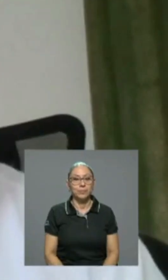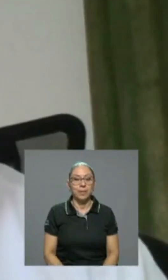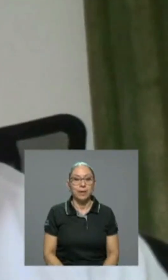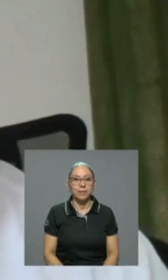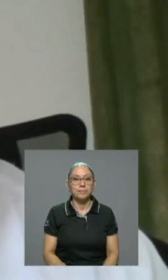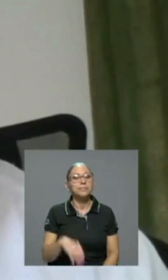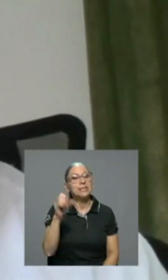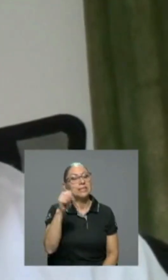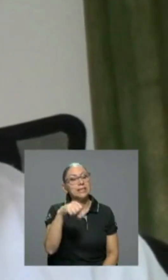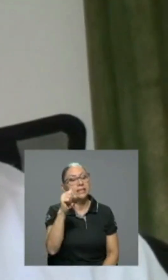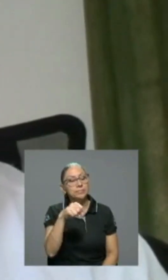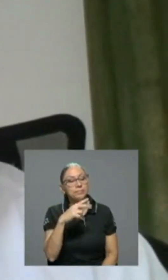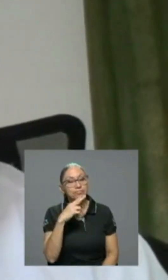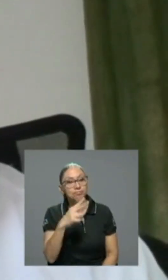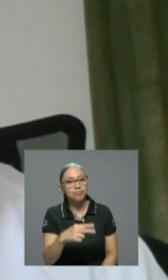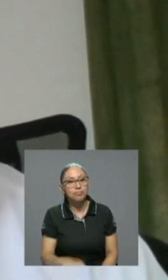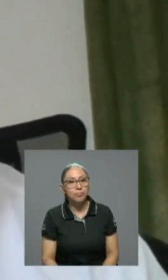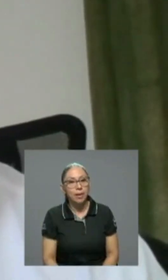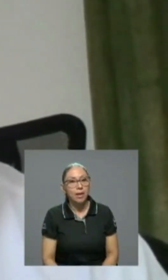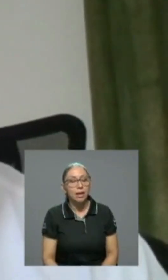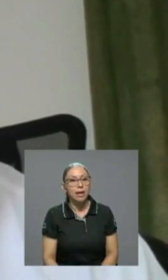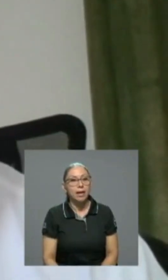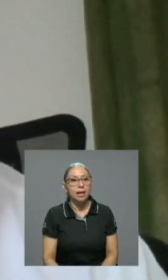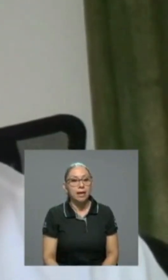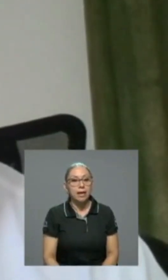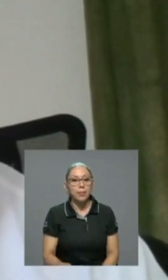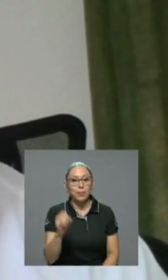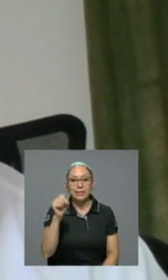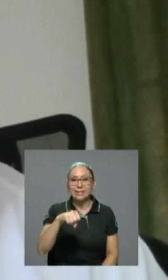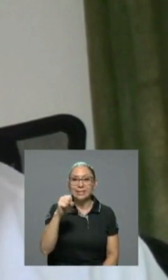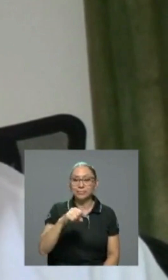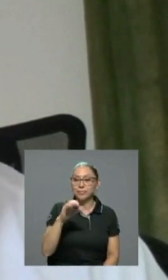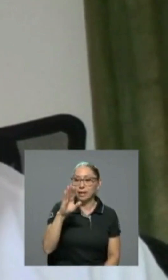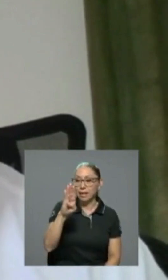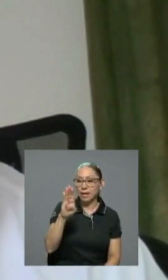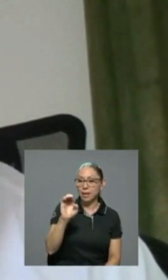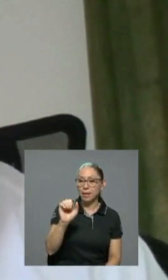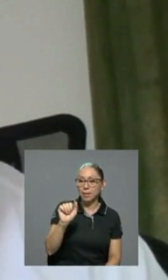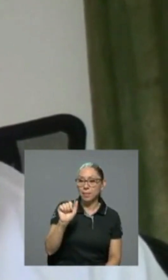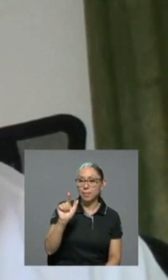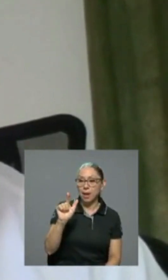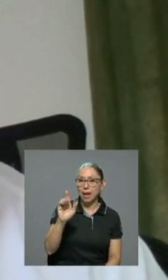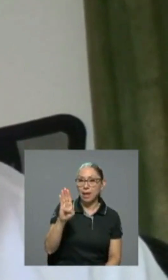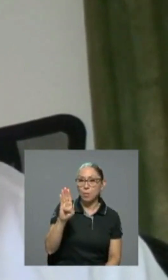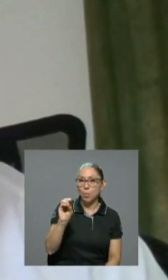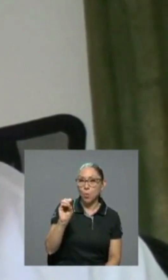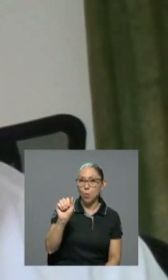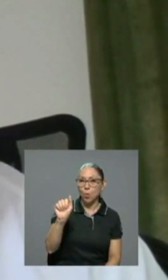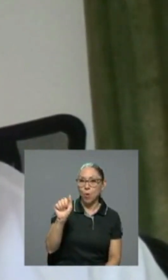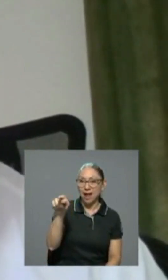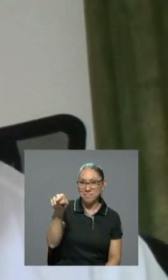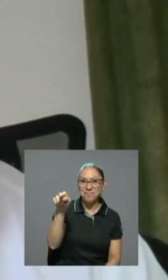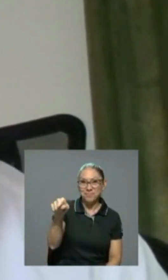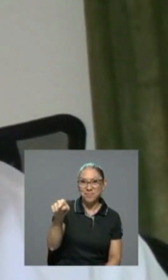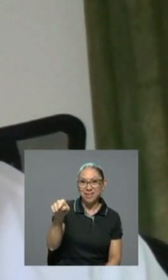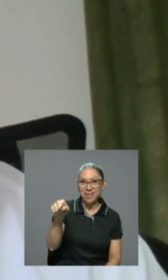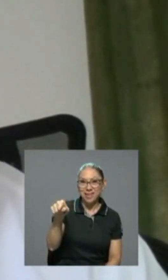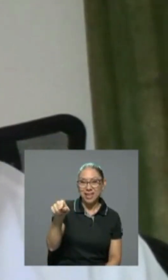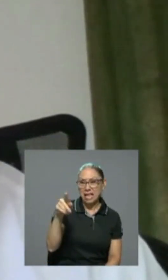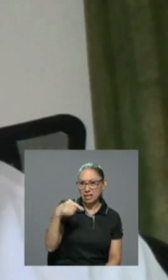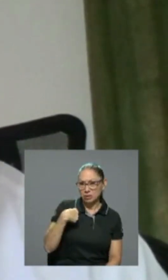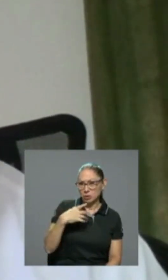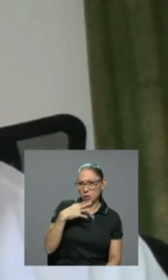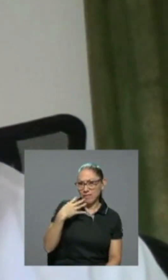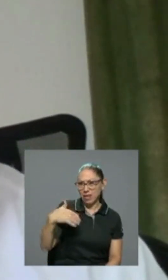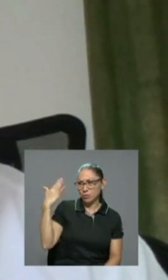Sí, Por en favor. efecto. Sí, en efecto, pues Balboa se convierte o se constituye en este periodo que estoy hablando, inicio del